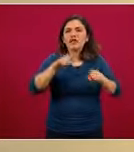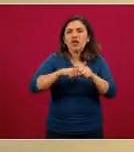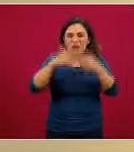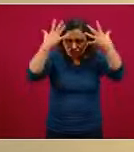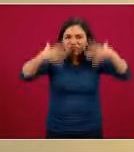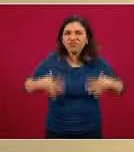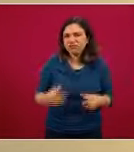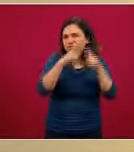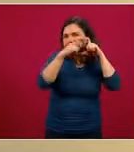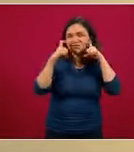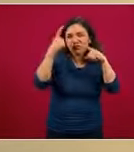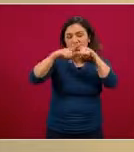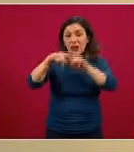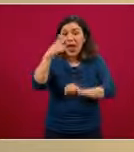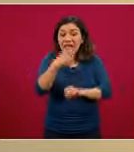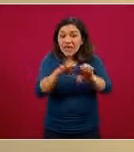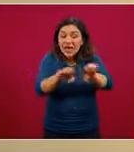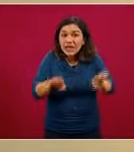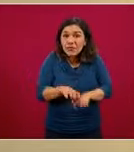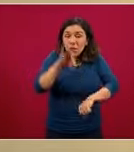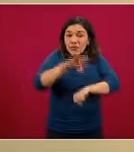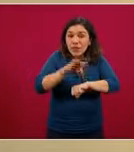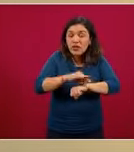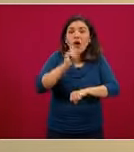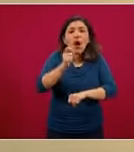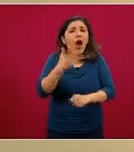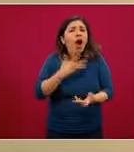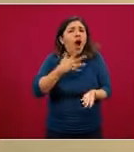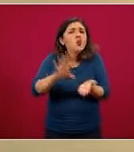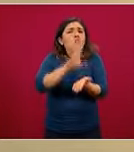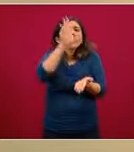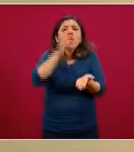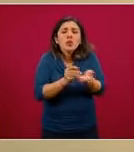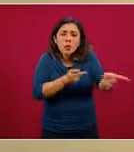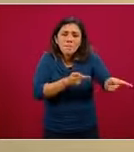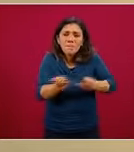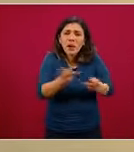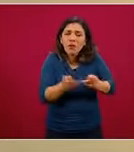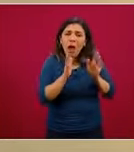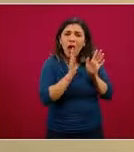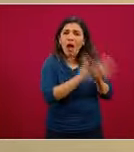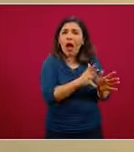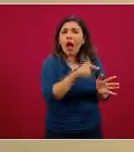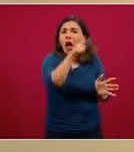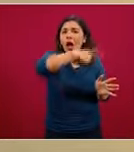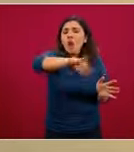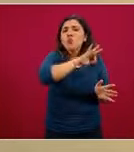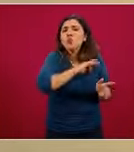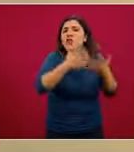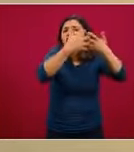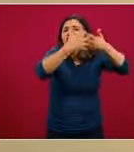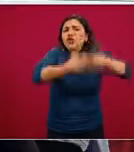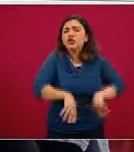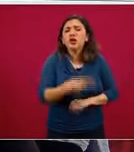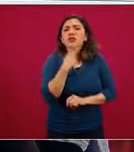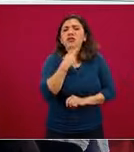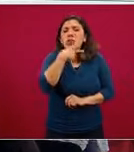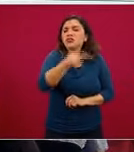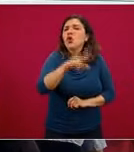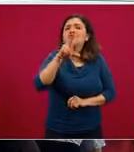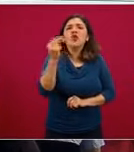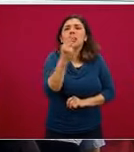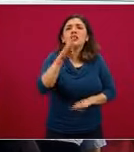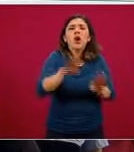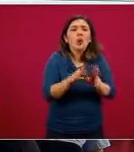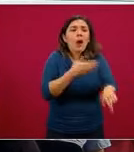palabras, estos equipos médicos vienen totalmente preparados, dotados y operacionales sin interferir sobre